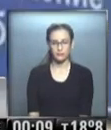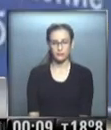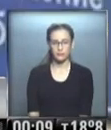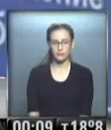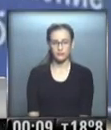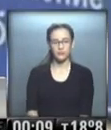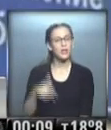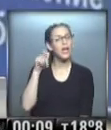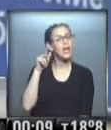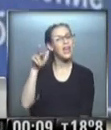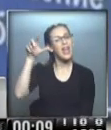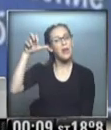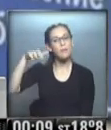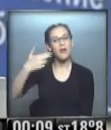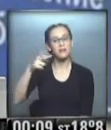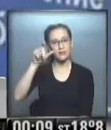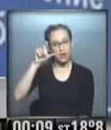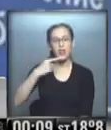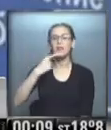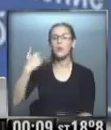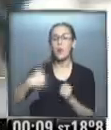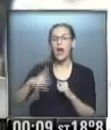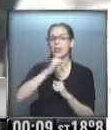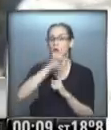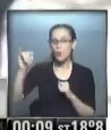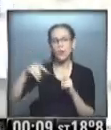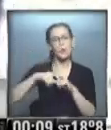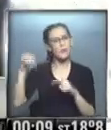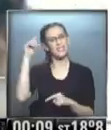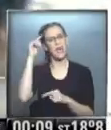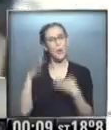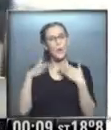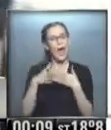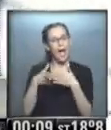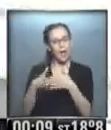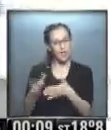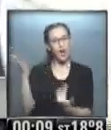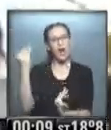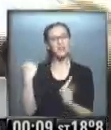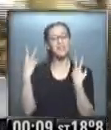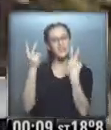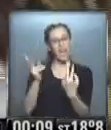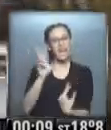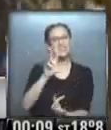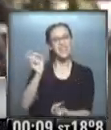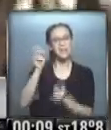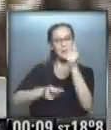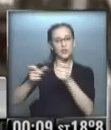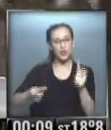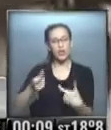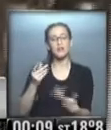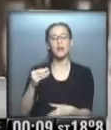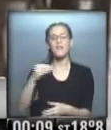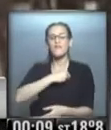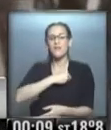Greenpeace anunció que presentará una denuncia por considerar que el barco Arctic Sunrise, en el que viajaban los 30 militantes detenidos en